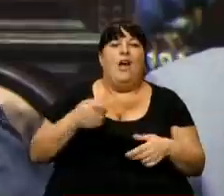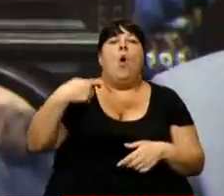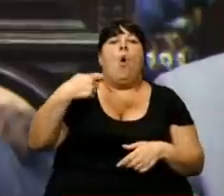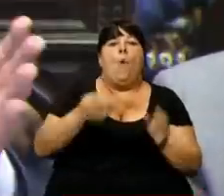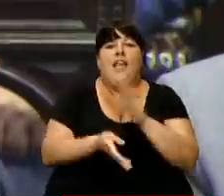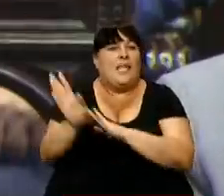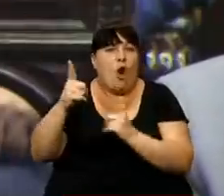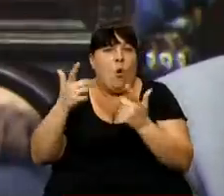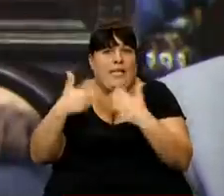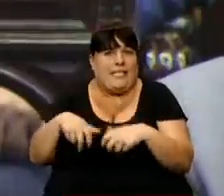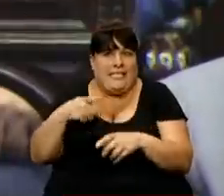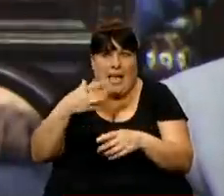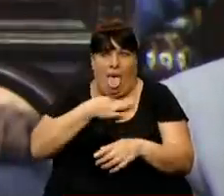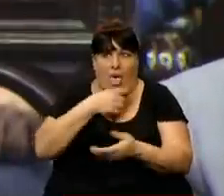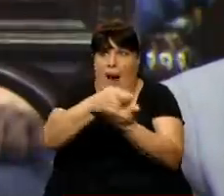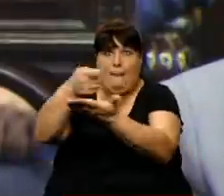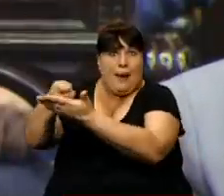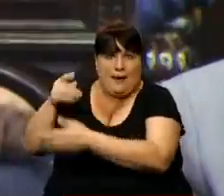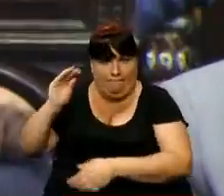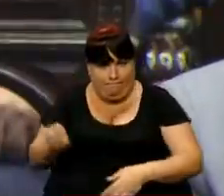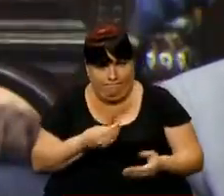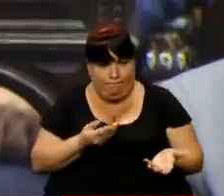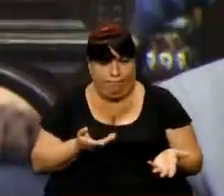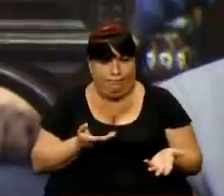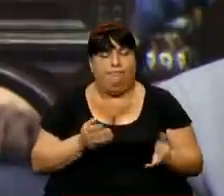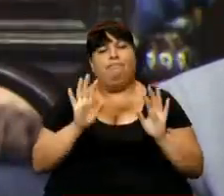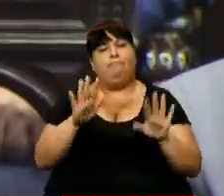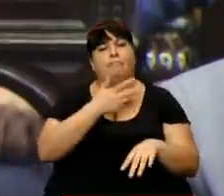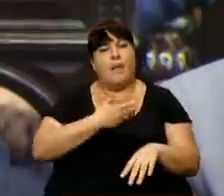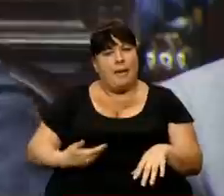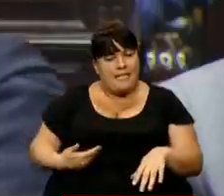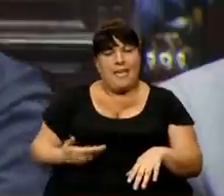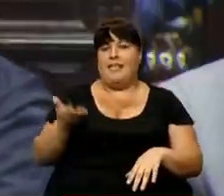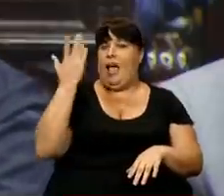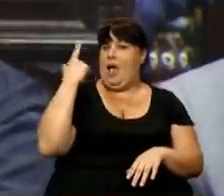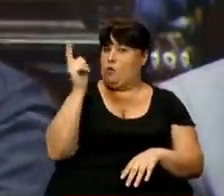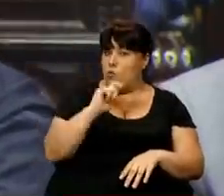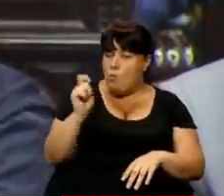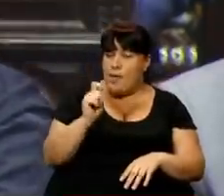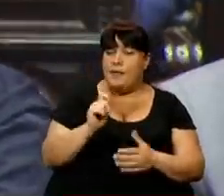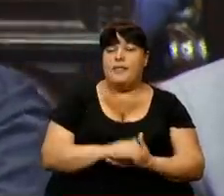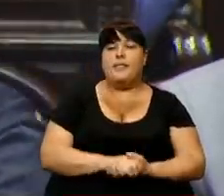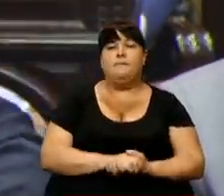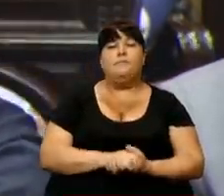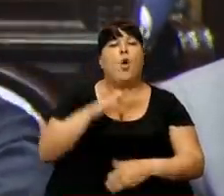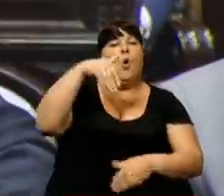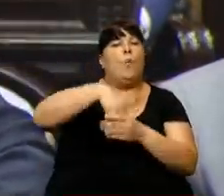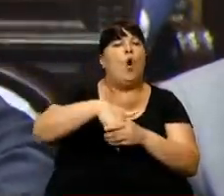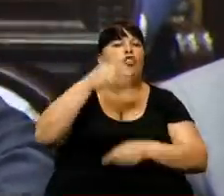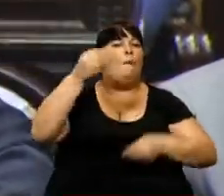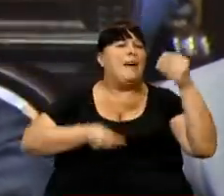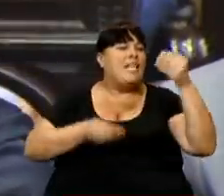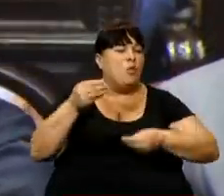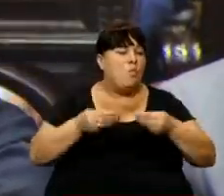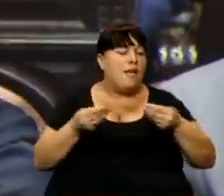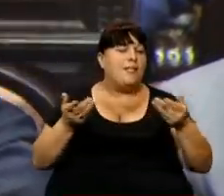se jubilan, no hay sistema que vaya a aguantar. Mire, presidente, hace un mes votamos un